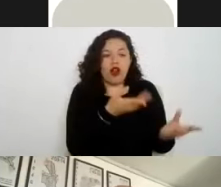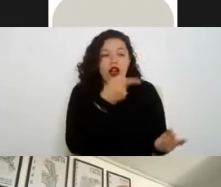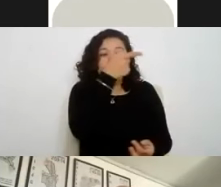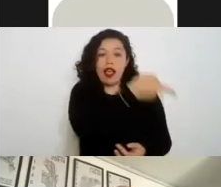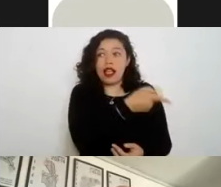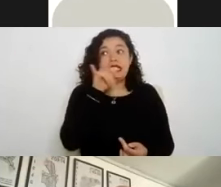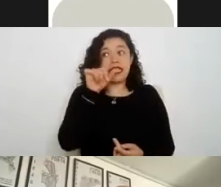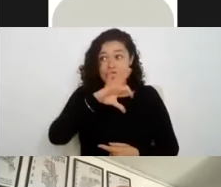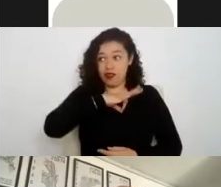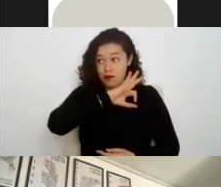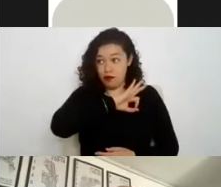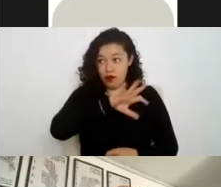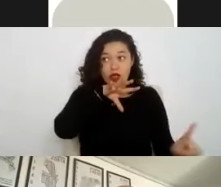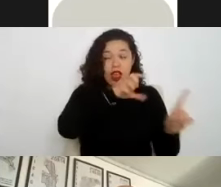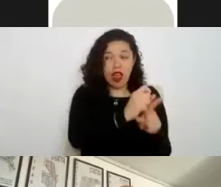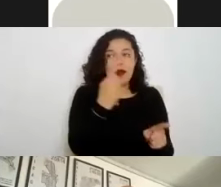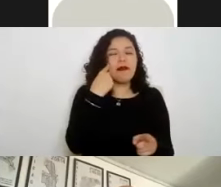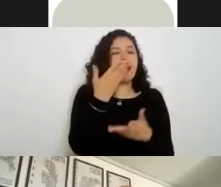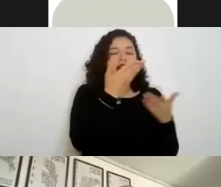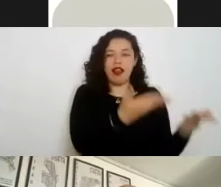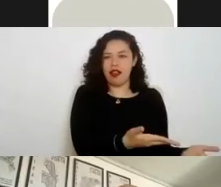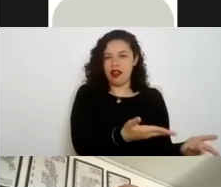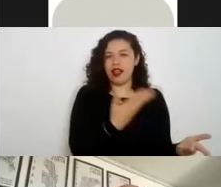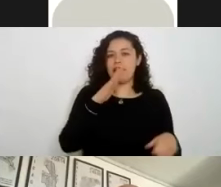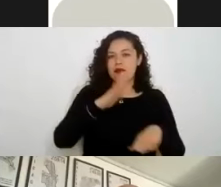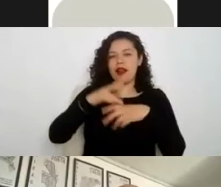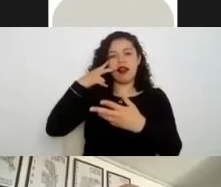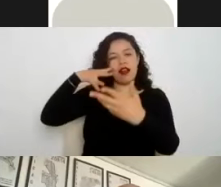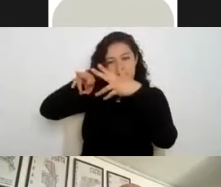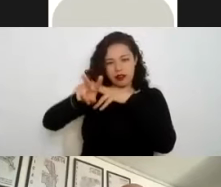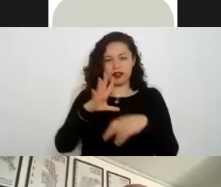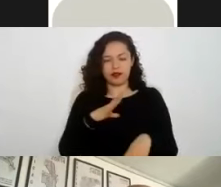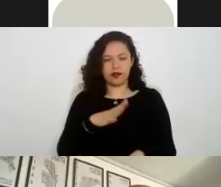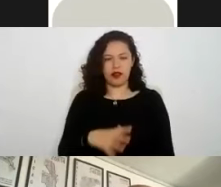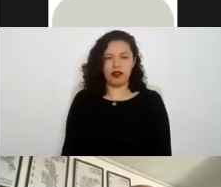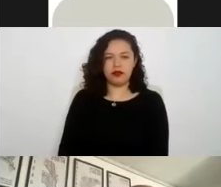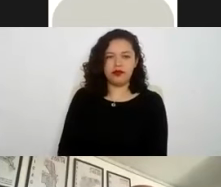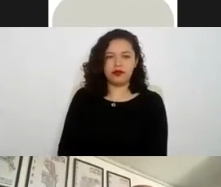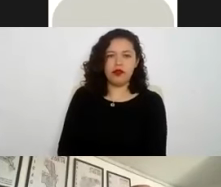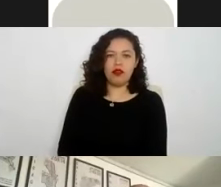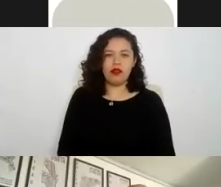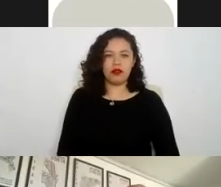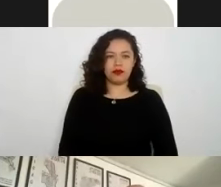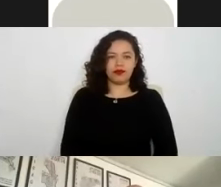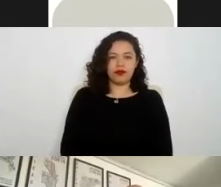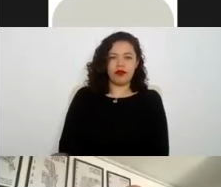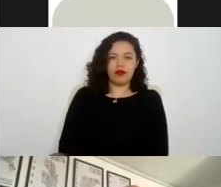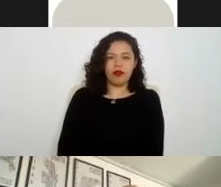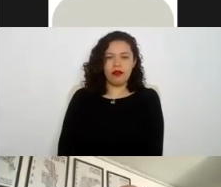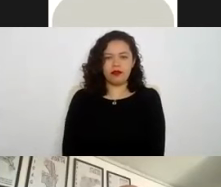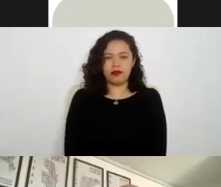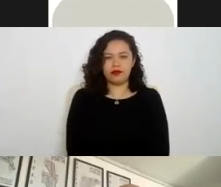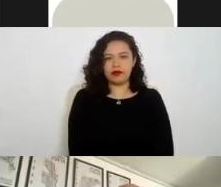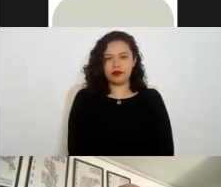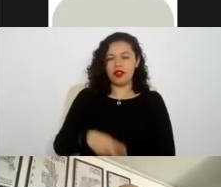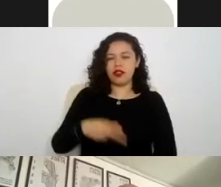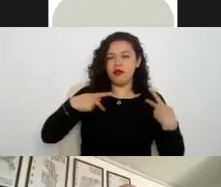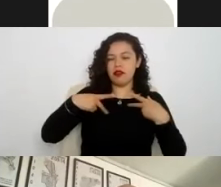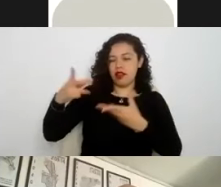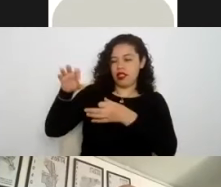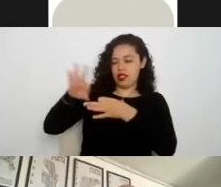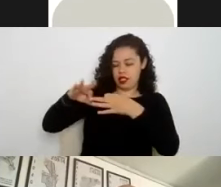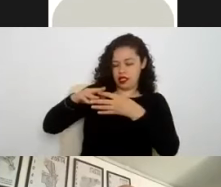muy duro porque me di cuenta que ni mis cercanos ayudaban a ese grado. O sea, ni mis cercanos ayudaban. Y como a ustedes seguro les ha pasado y